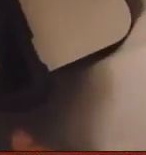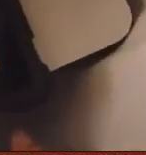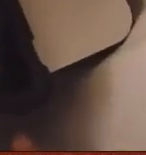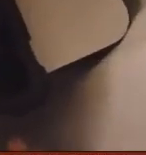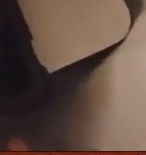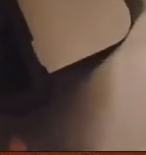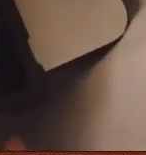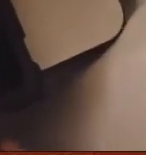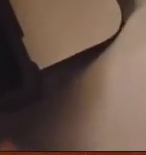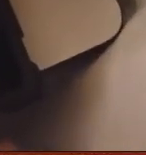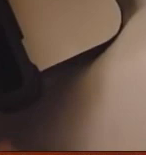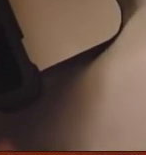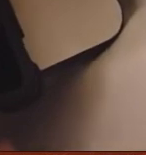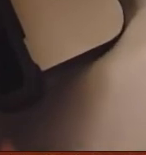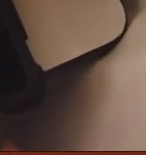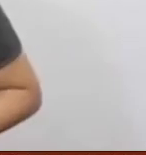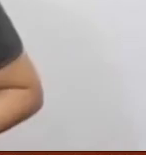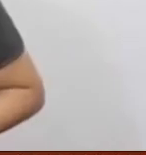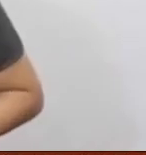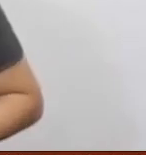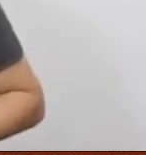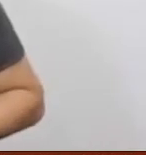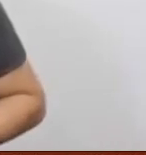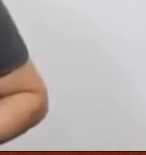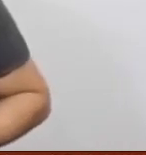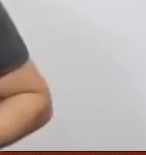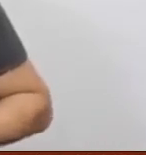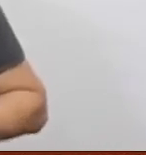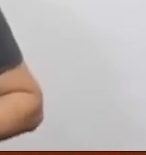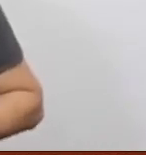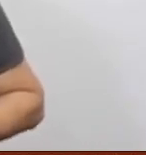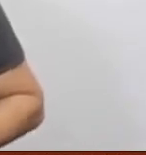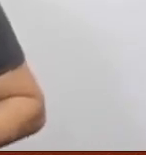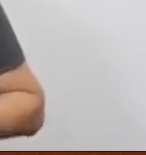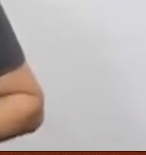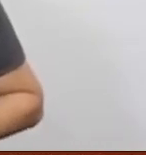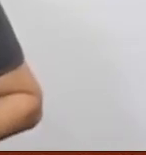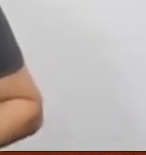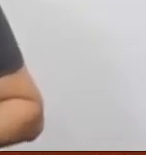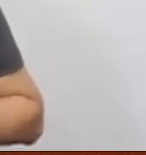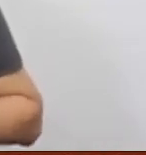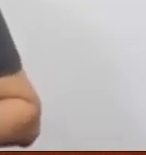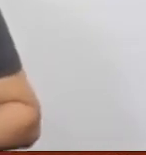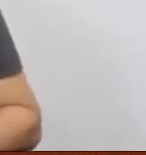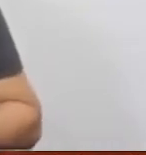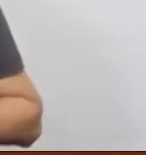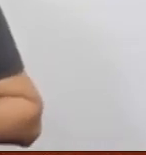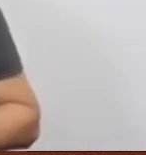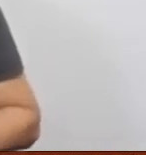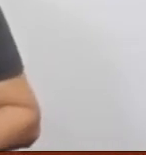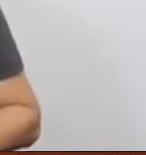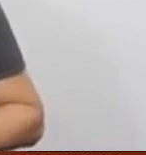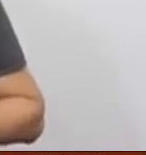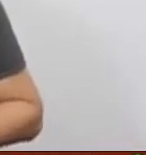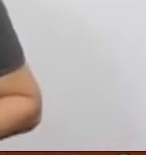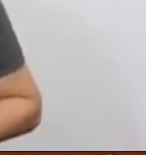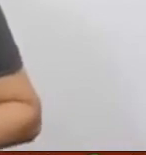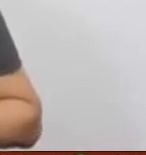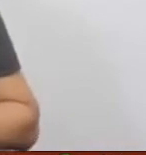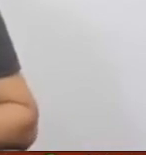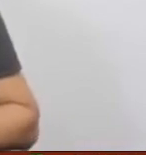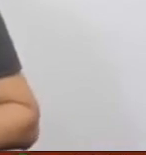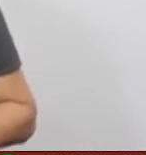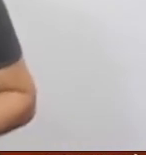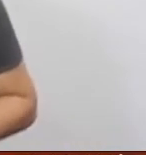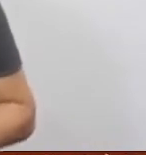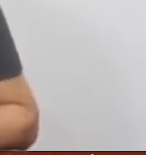principalmente en el método perceptivo discriminatorio, el cual ayuda a los niños con síndrome de Down a desarrollar de una manera más rápida su